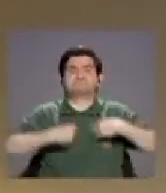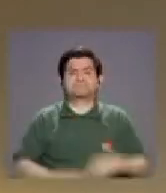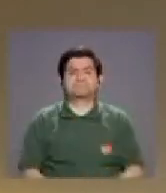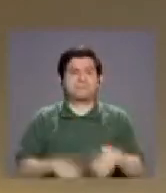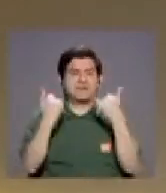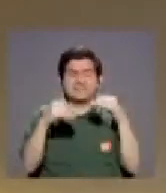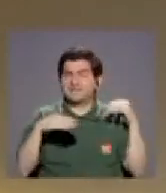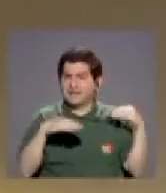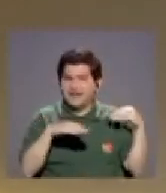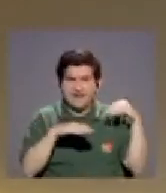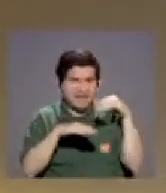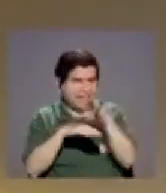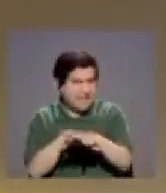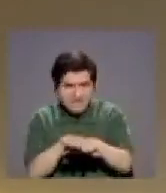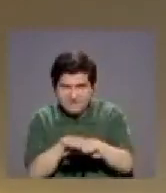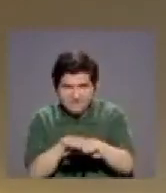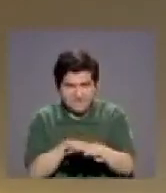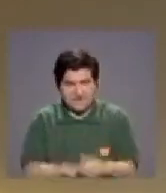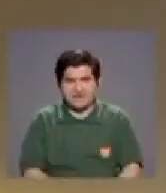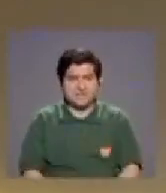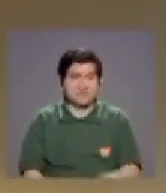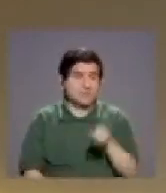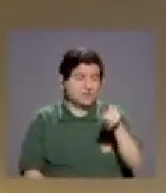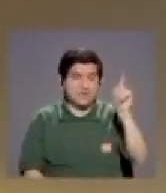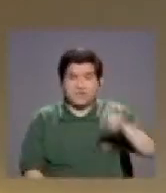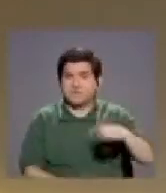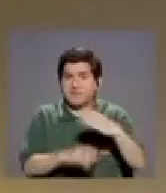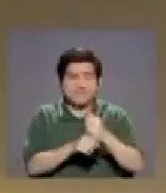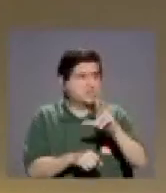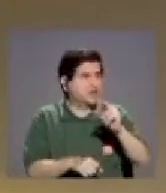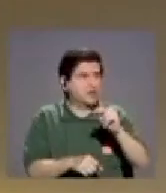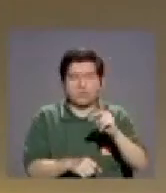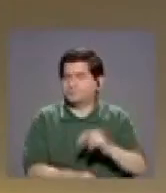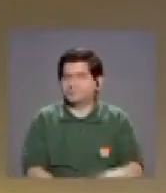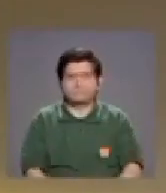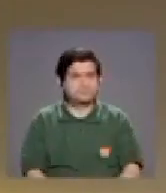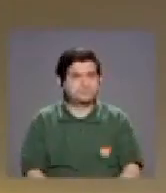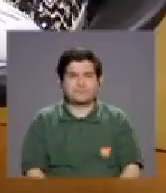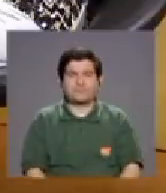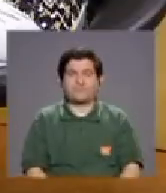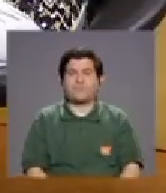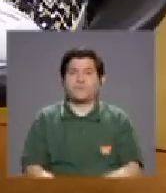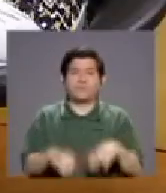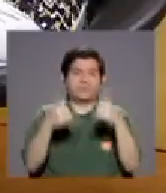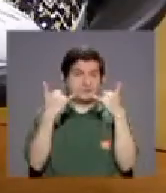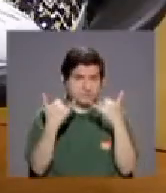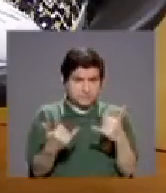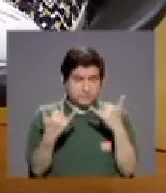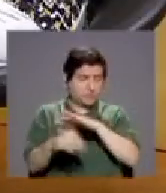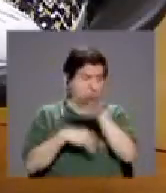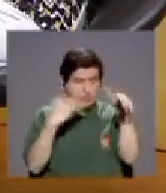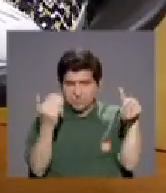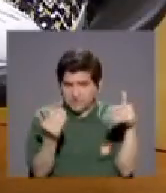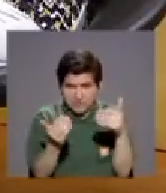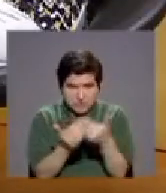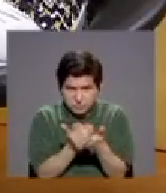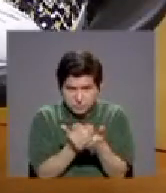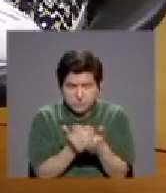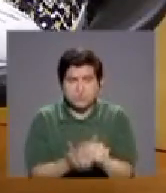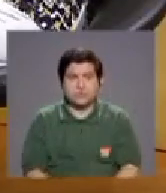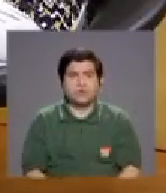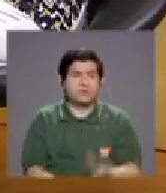el efecto que iban a causar no lo causan, y cuando ya todos